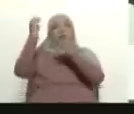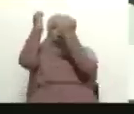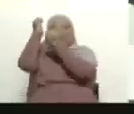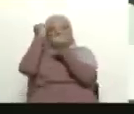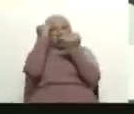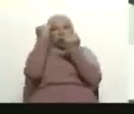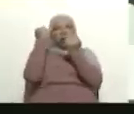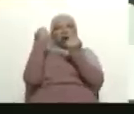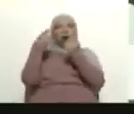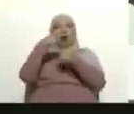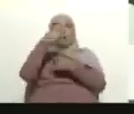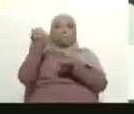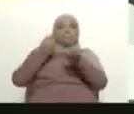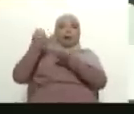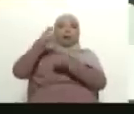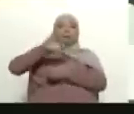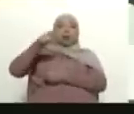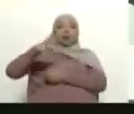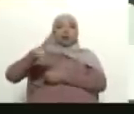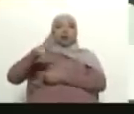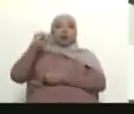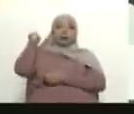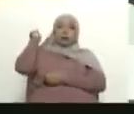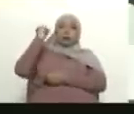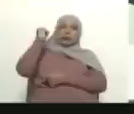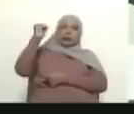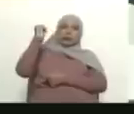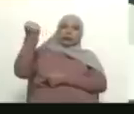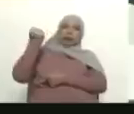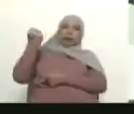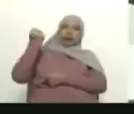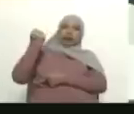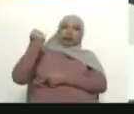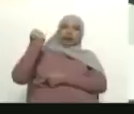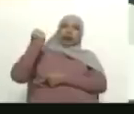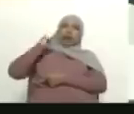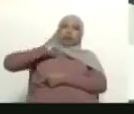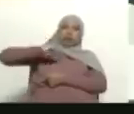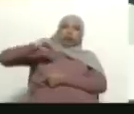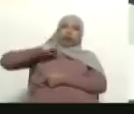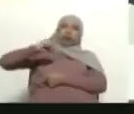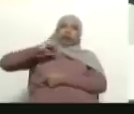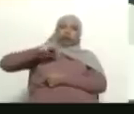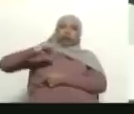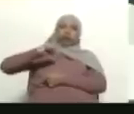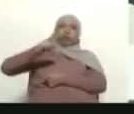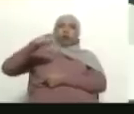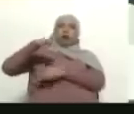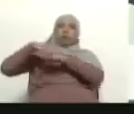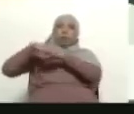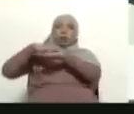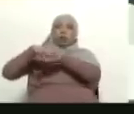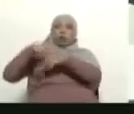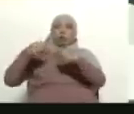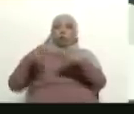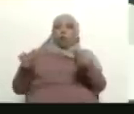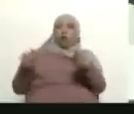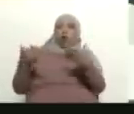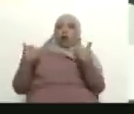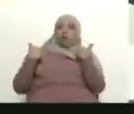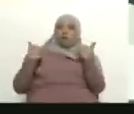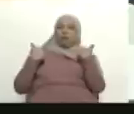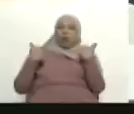homicidio y otros delitos, ajustado a las coordinaciones con el Ministerio Público, que han